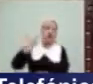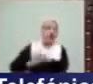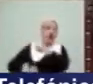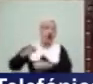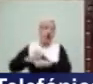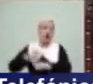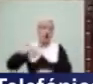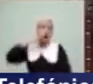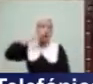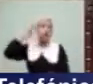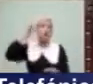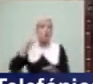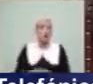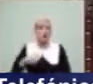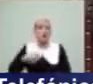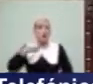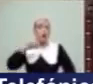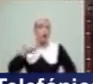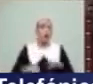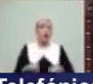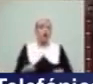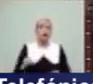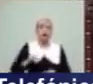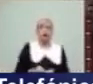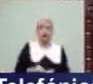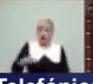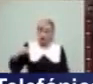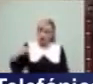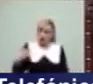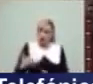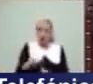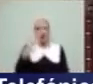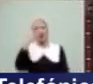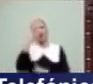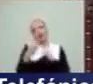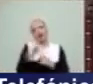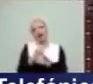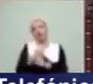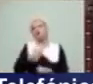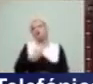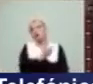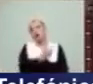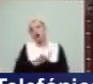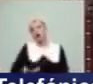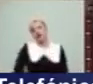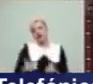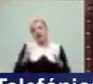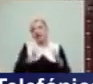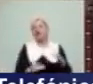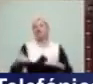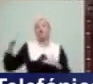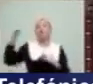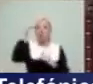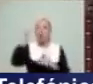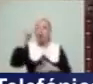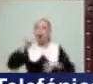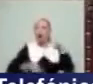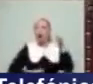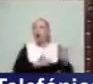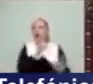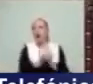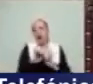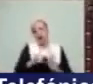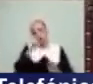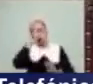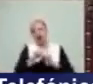ser en contra del propio fiscal, eso ya lo decidiremos las ministras y ministros cuando estudiemos el asunto, lo que hasta este momento no hemos